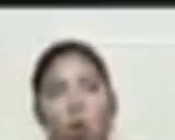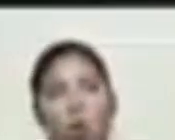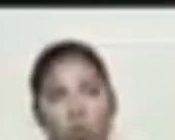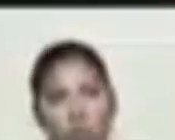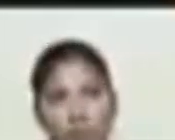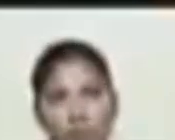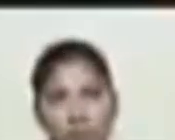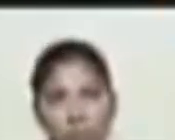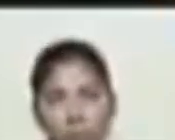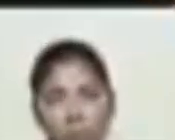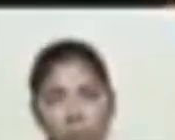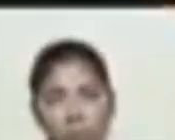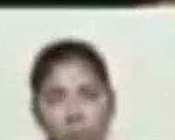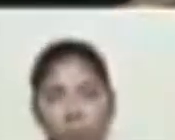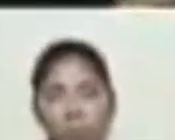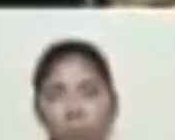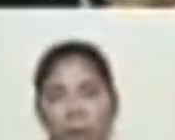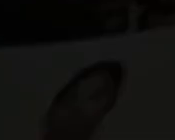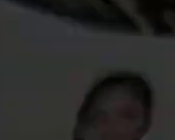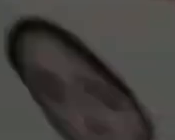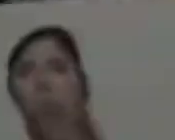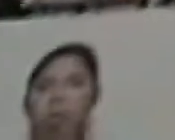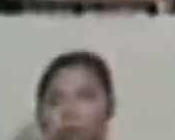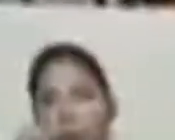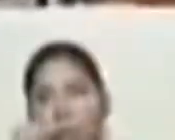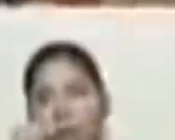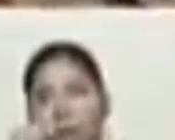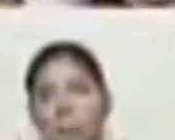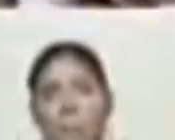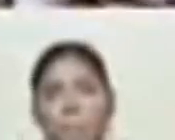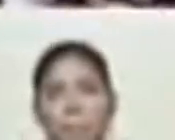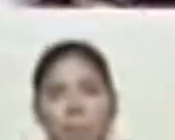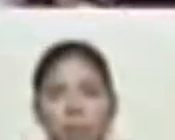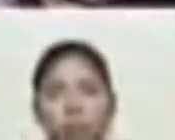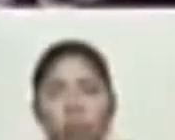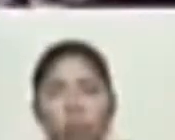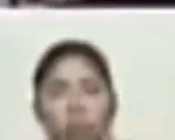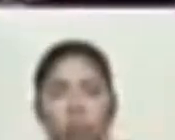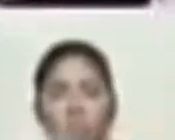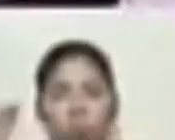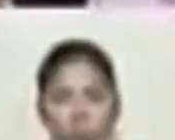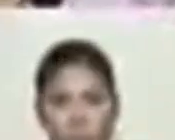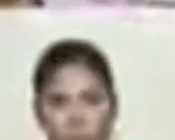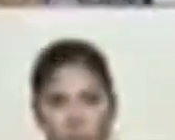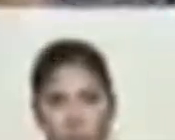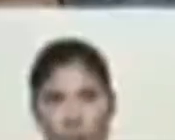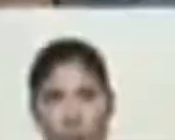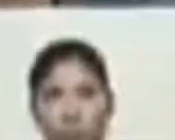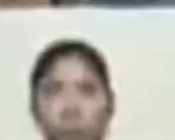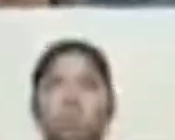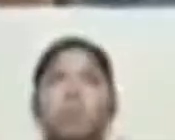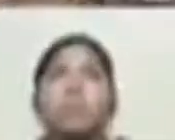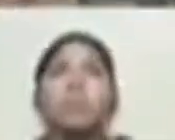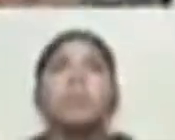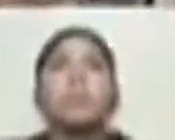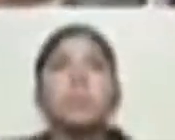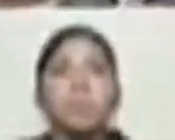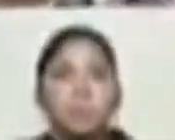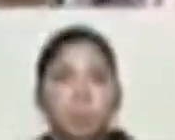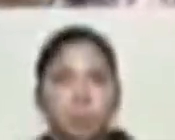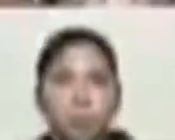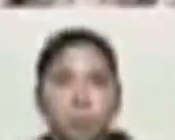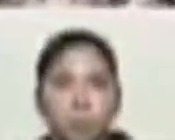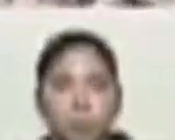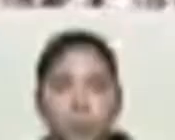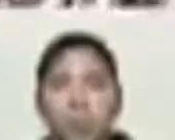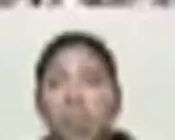han apuntado a Nicolás Maduro como la cabeza de una organización internacional y el agravamiento del colapso económico y la